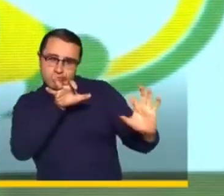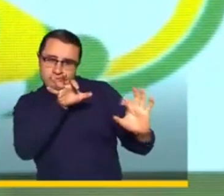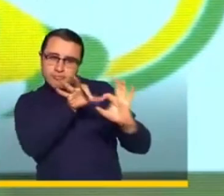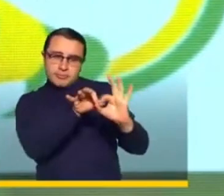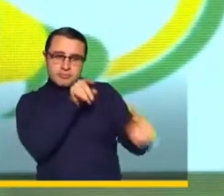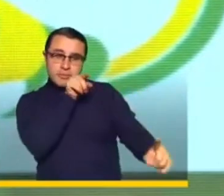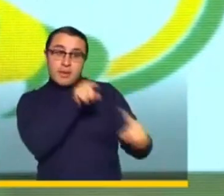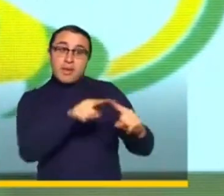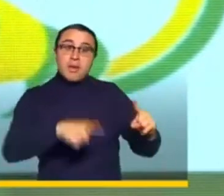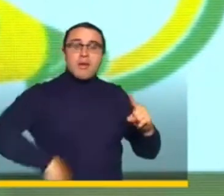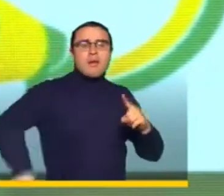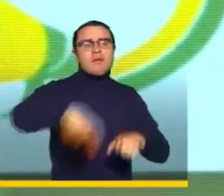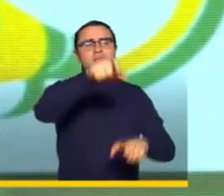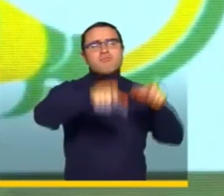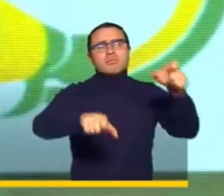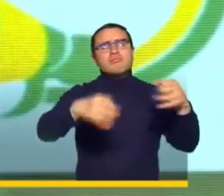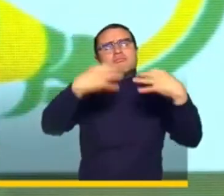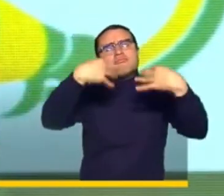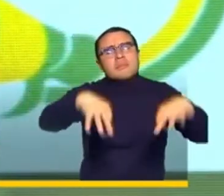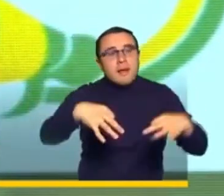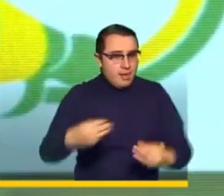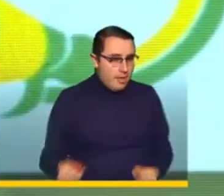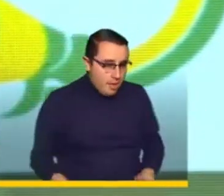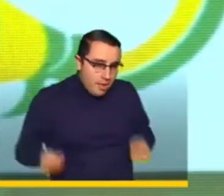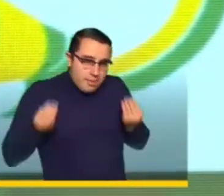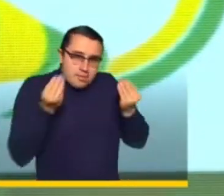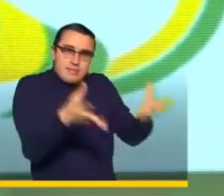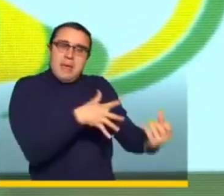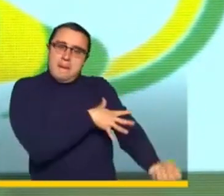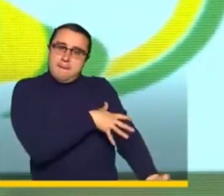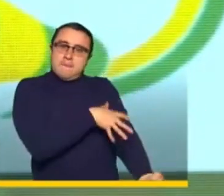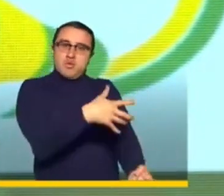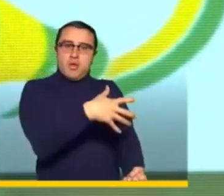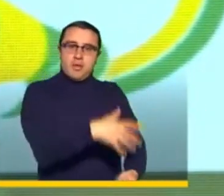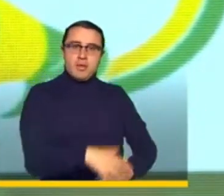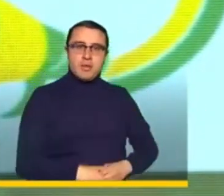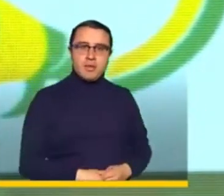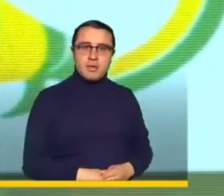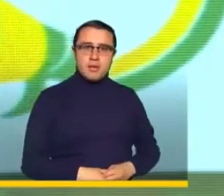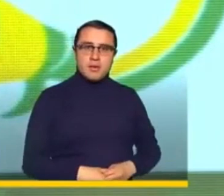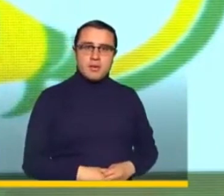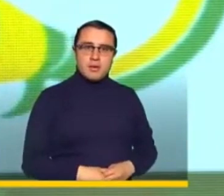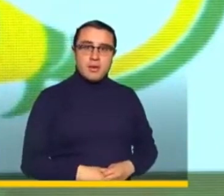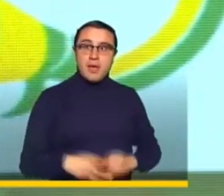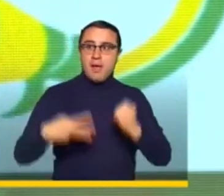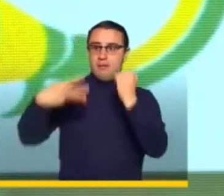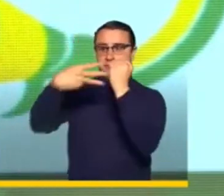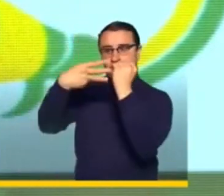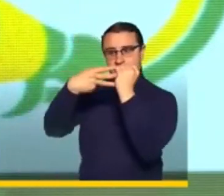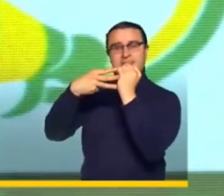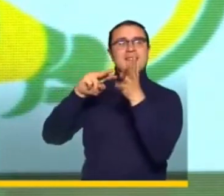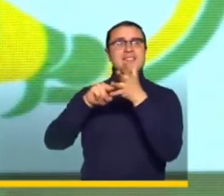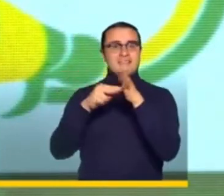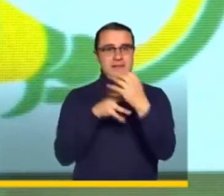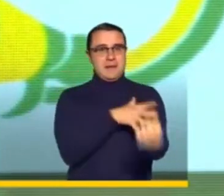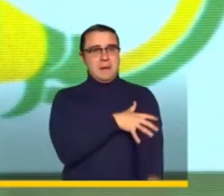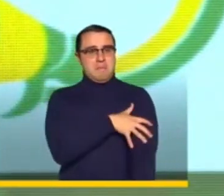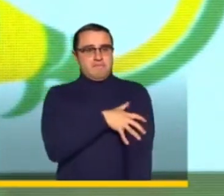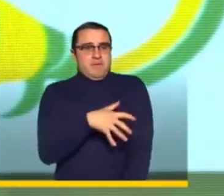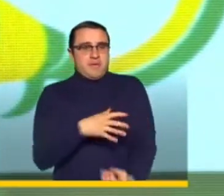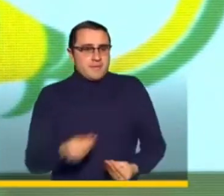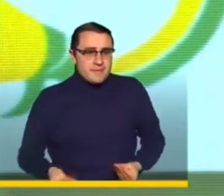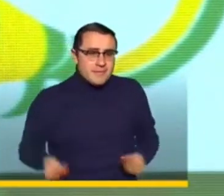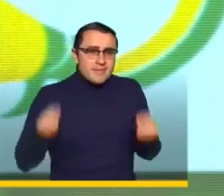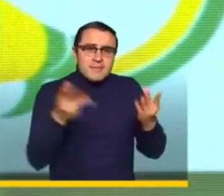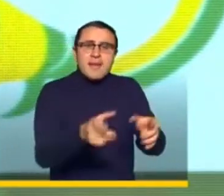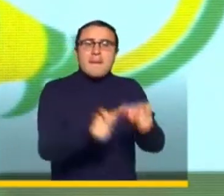empoderamiento de la economía popular. Poder es entonces el SENA, si está en manos